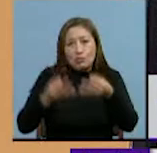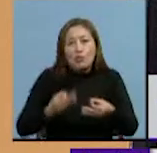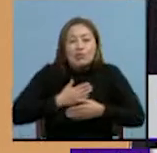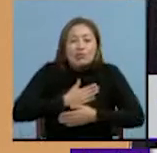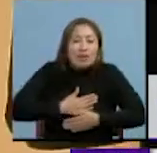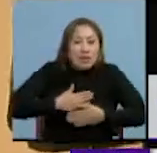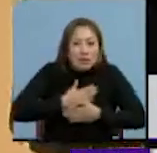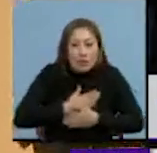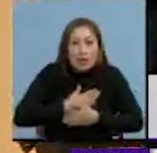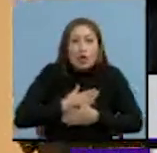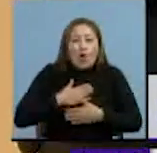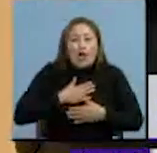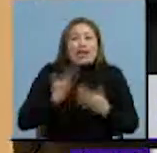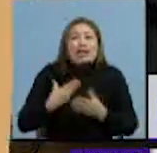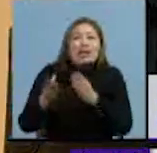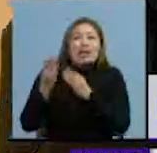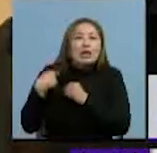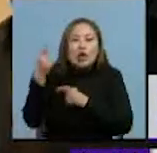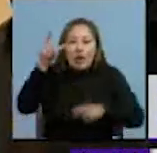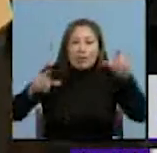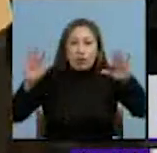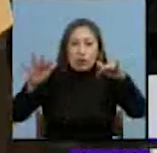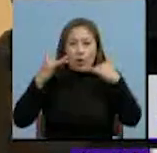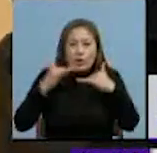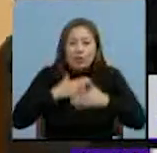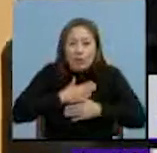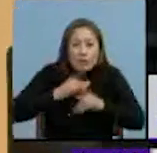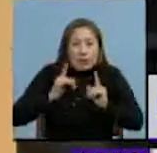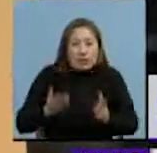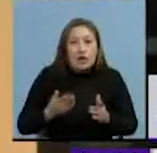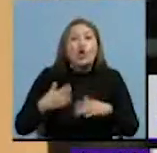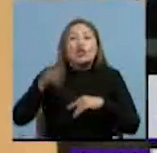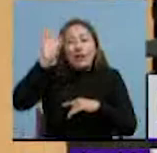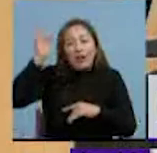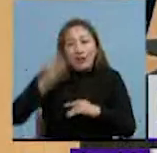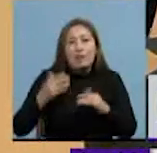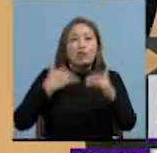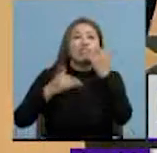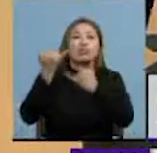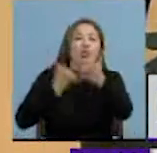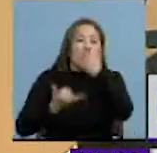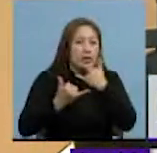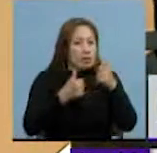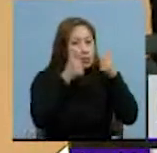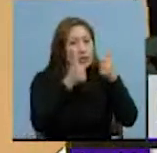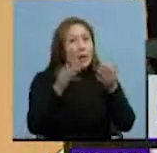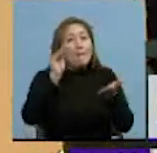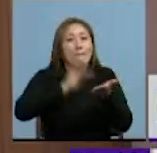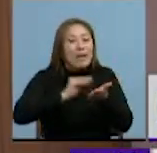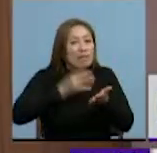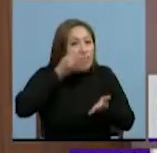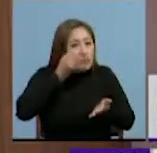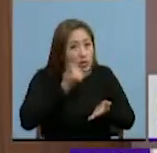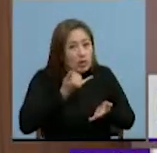emotivo, movilizante, movilizó a nuestra audiencia. Lo sabemos porque tenemos los registros que hablan de esto. Perfecto. ¿Tenés más testimonios?